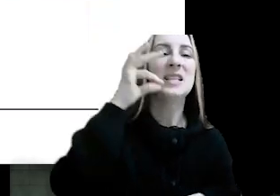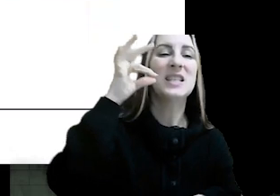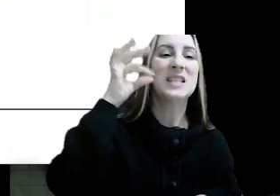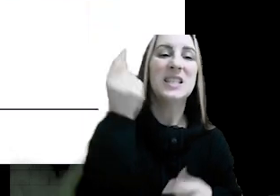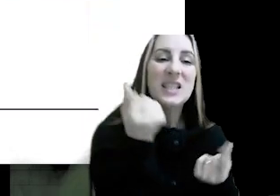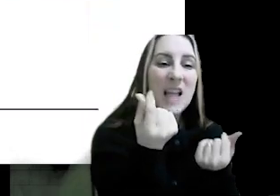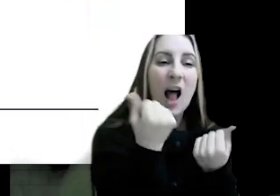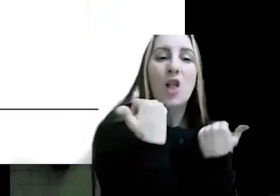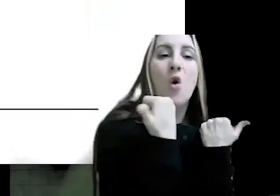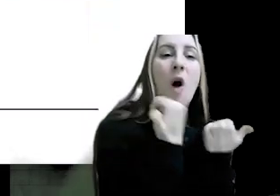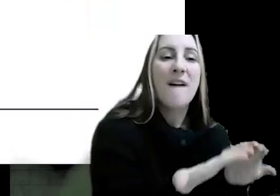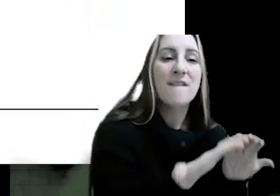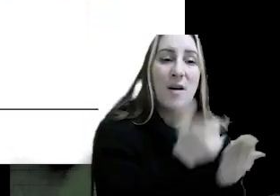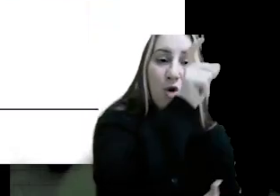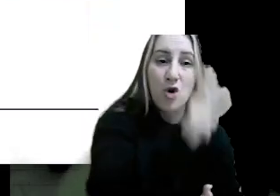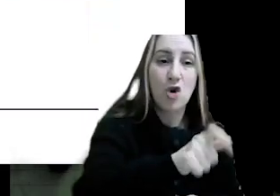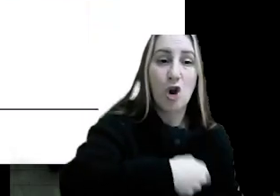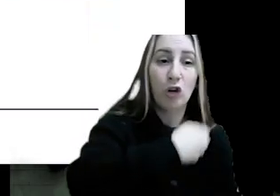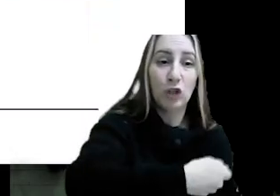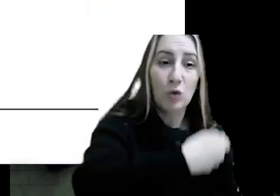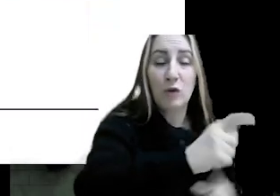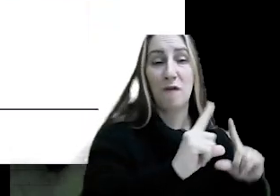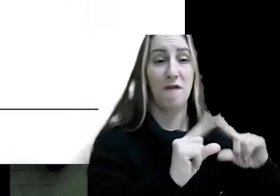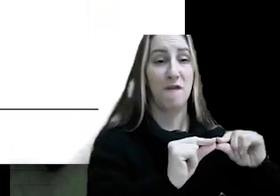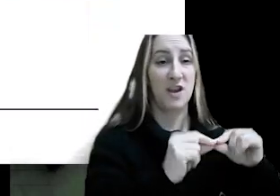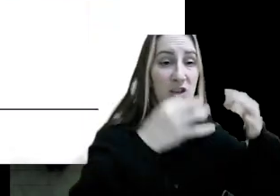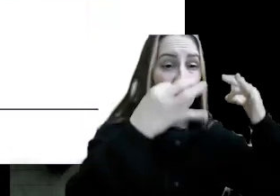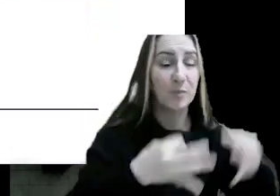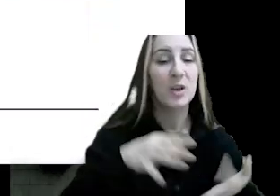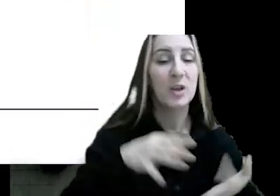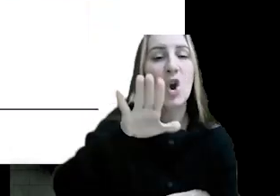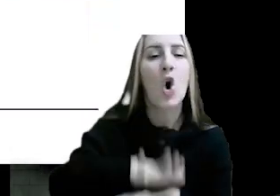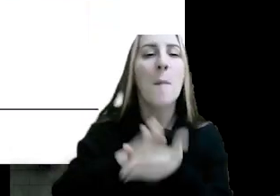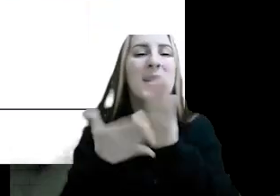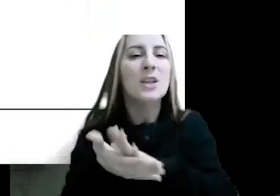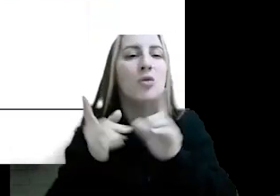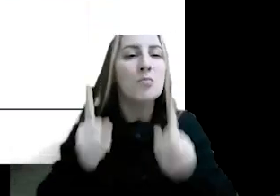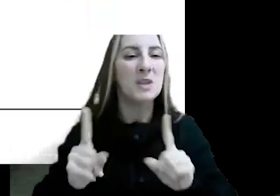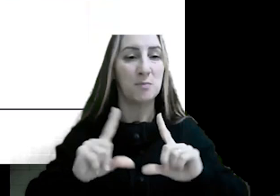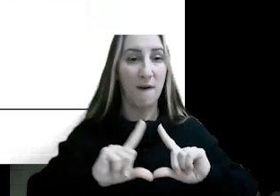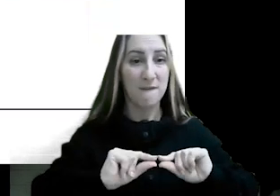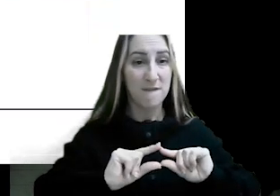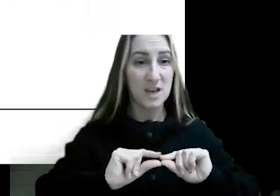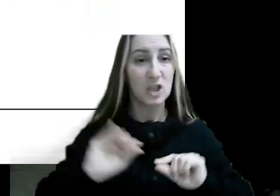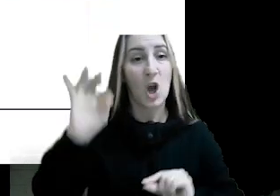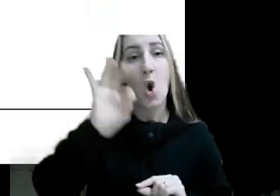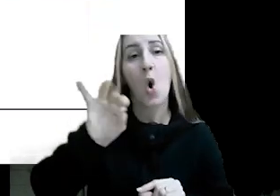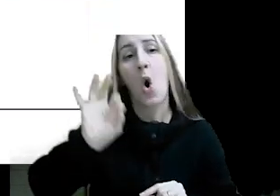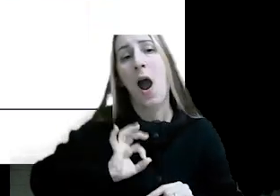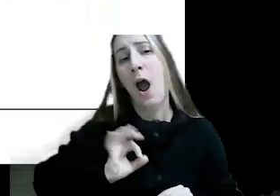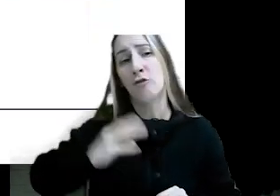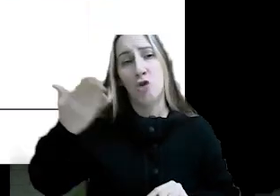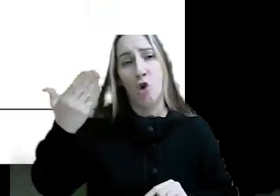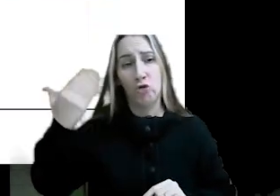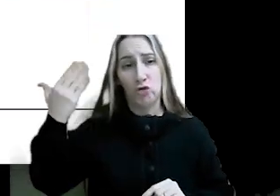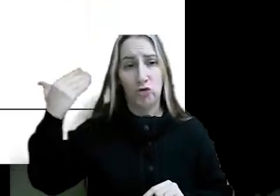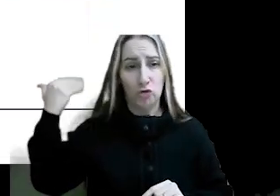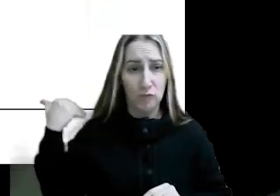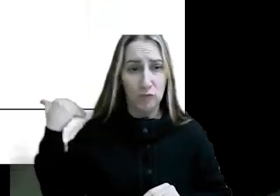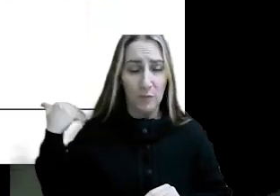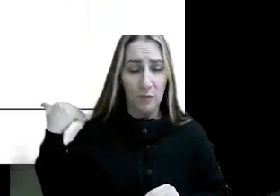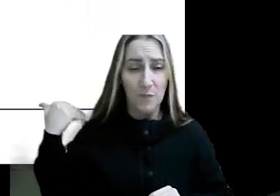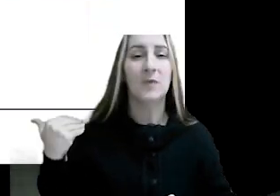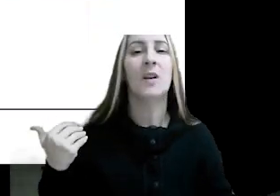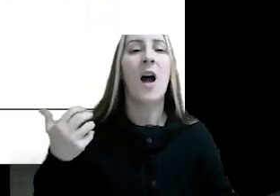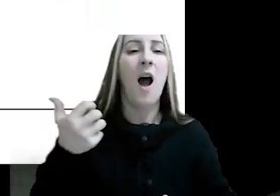se hayan presentado en una fecha dada y la compensación en la misma fecha o en otros años. Y así, bajo